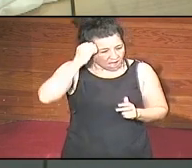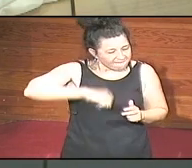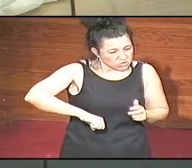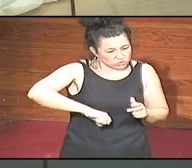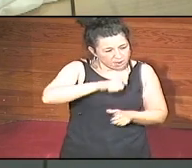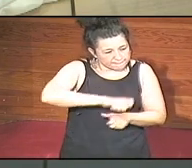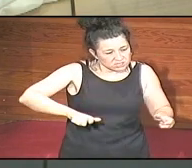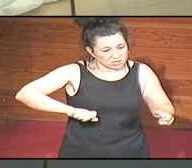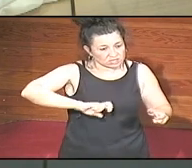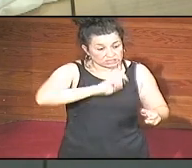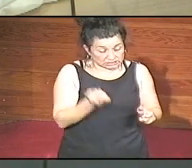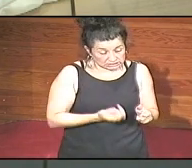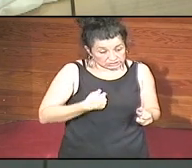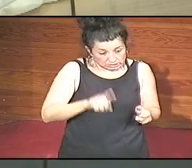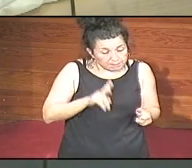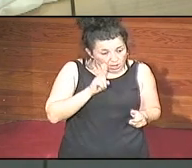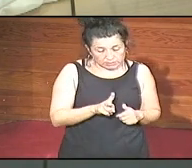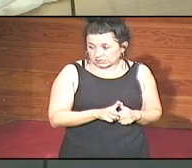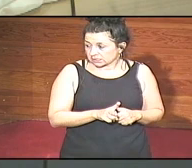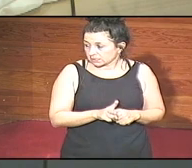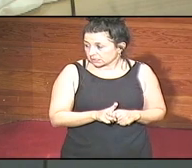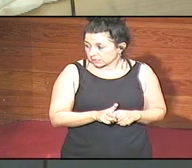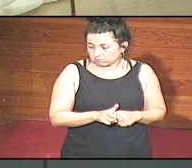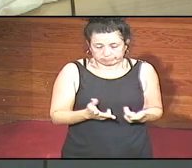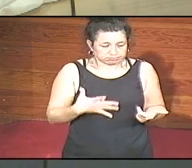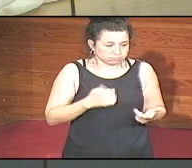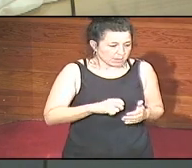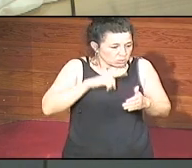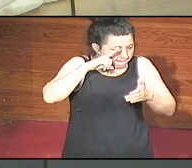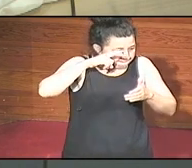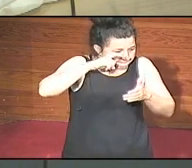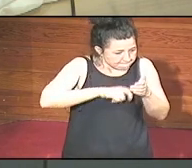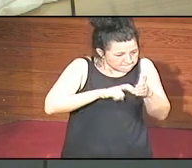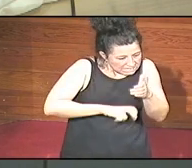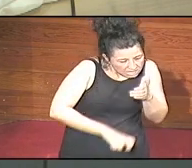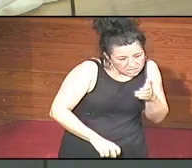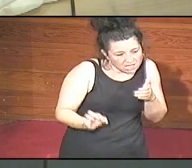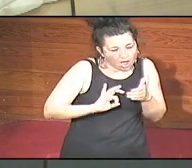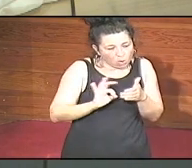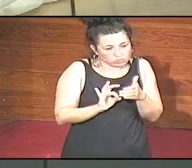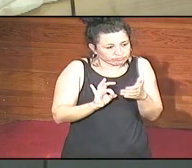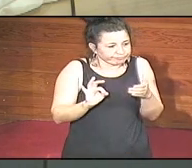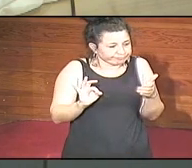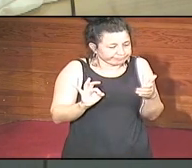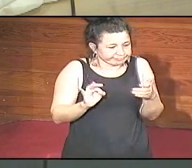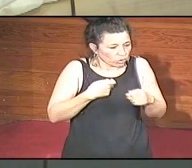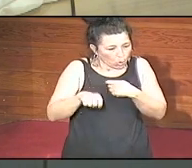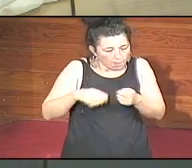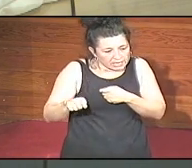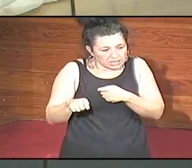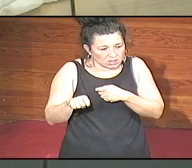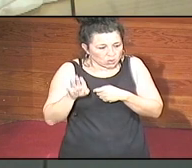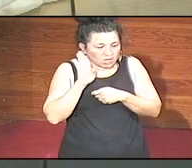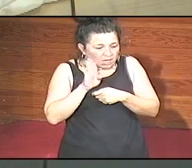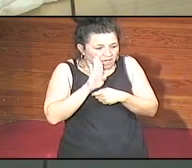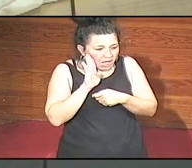población y eso también lo ves por no hablar de la minería o incluso de la comercio ilegal de